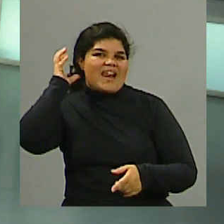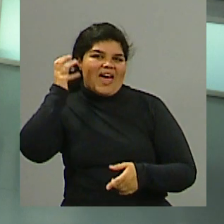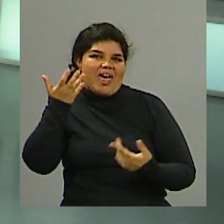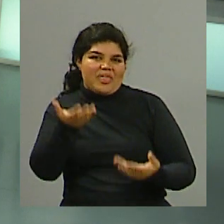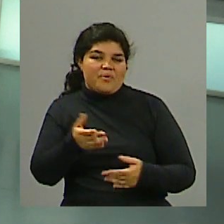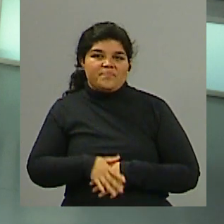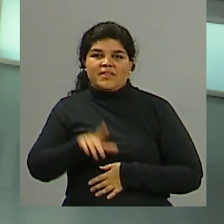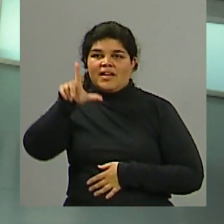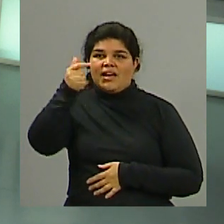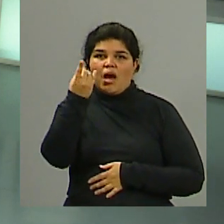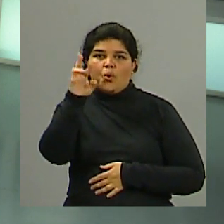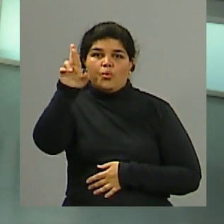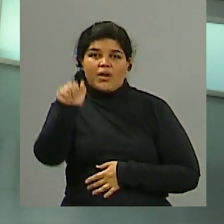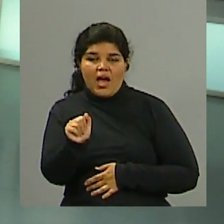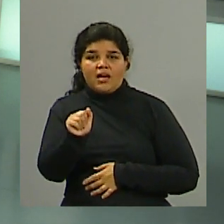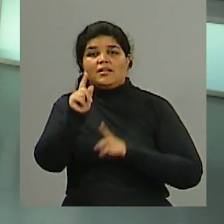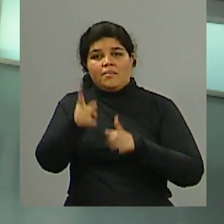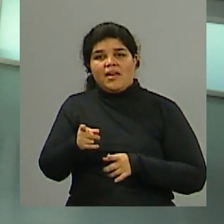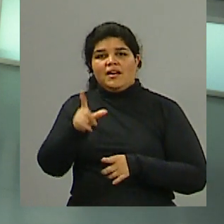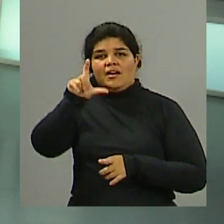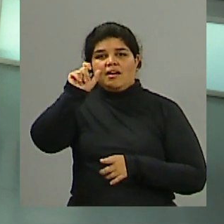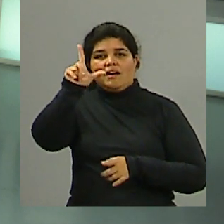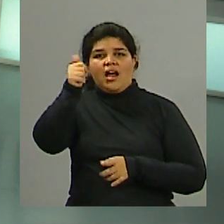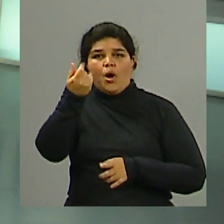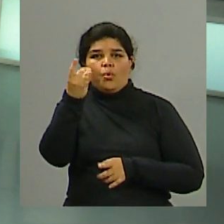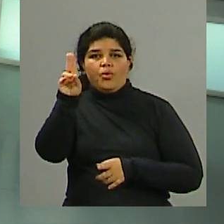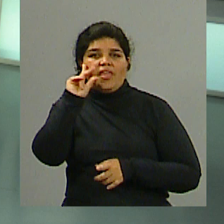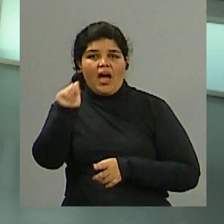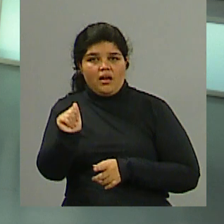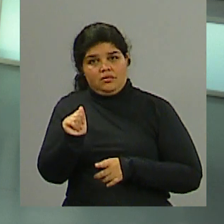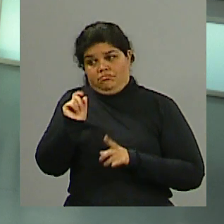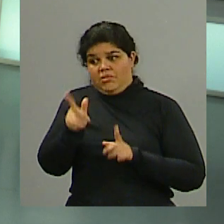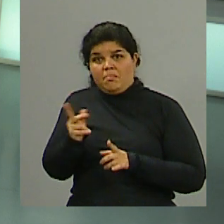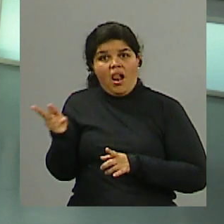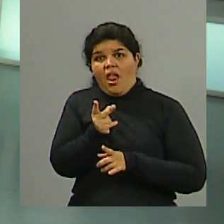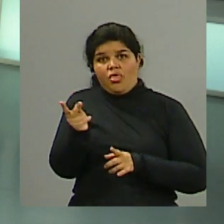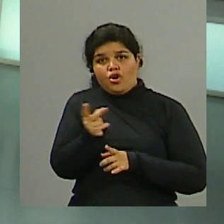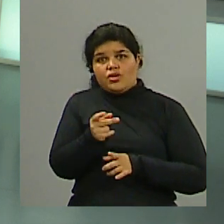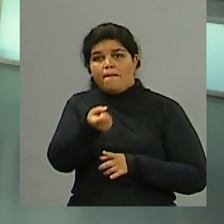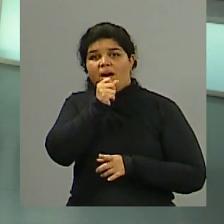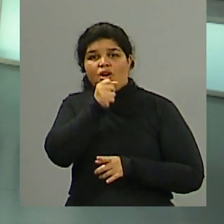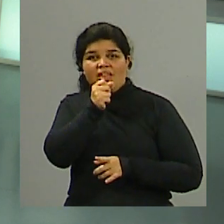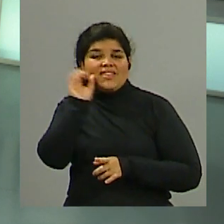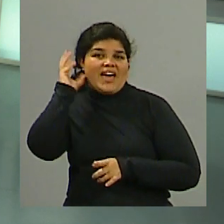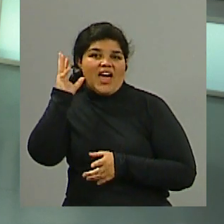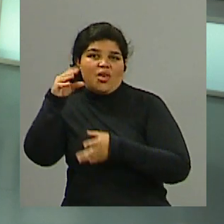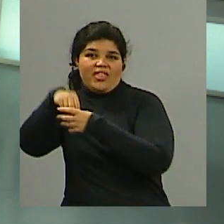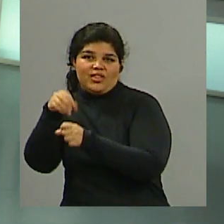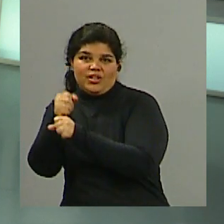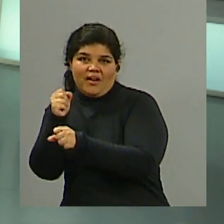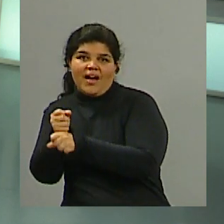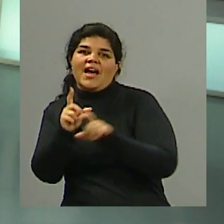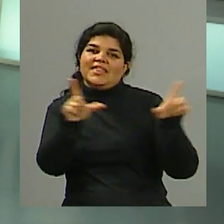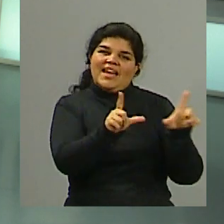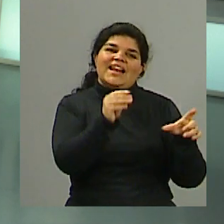tenemos a Laura Prudencio y a Claudia Durán, que son periodistas de radio también y de televisión,